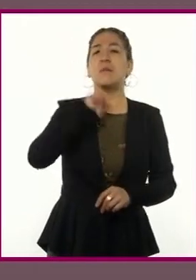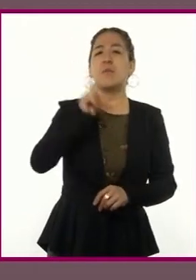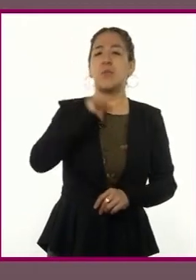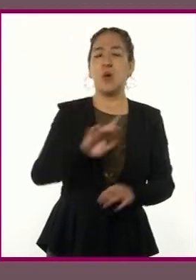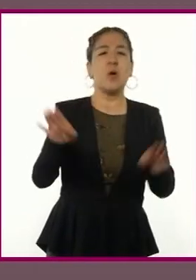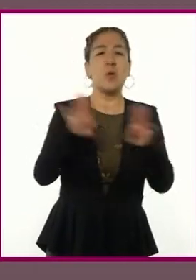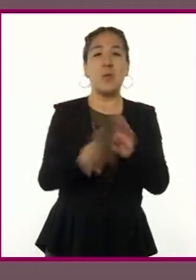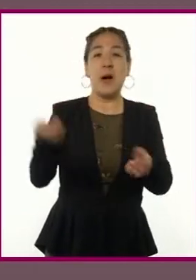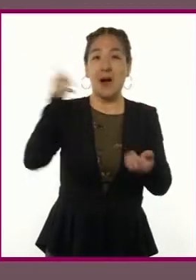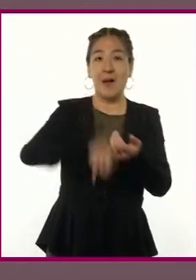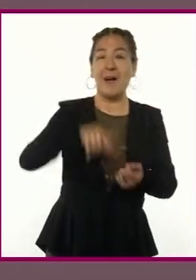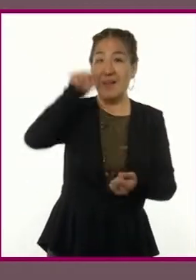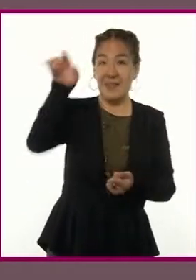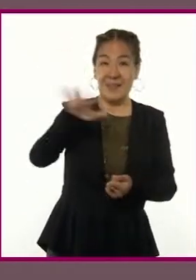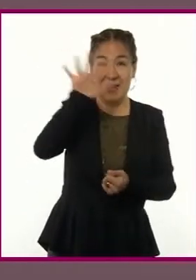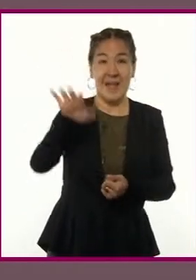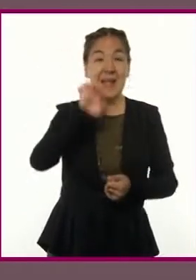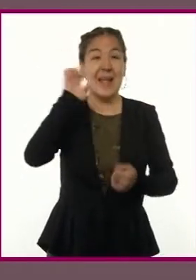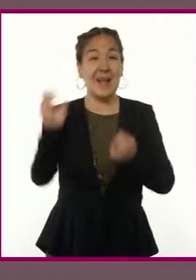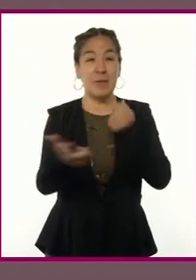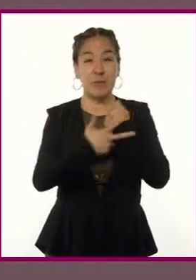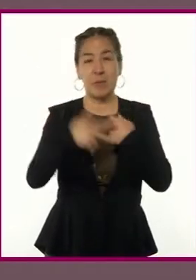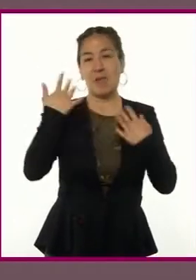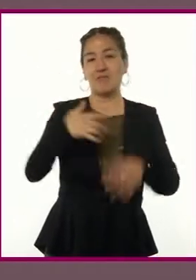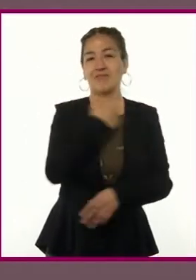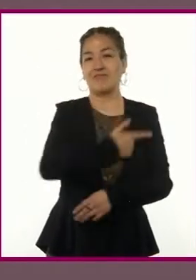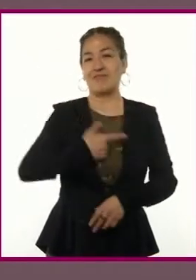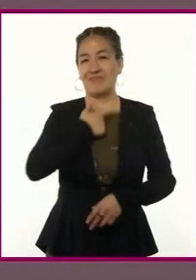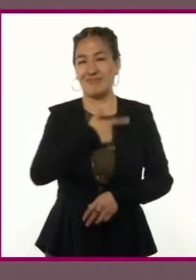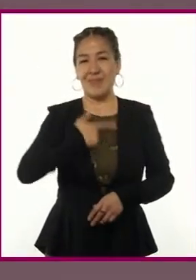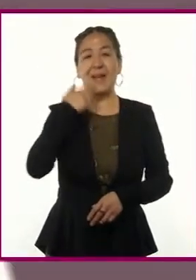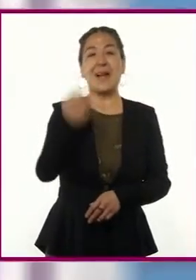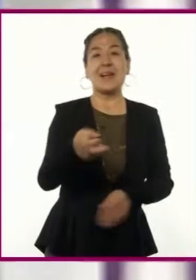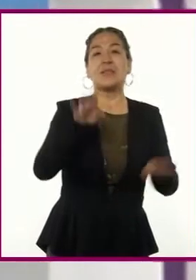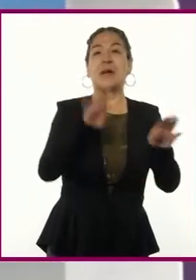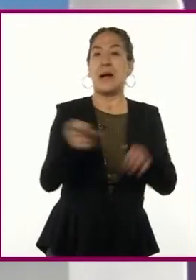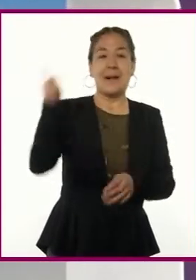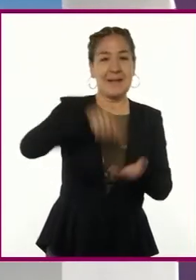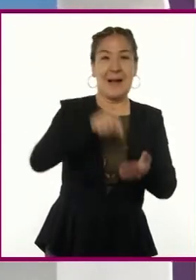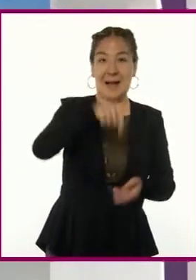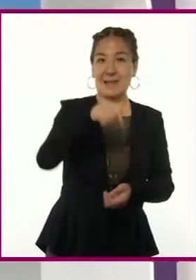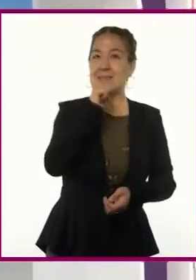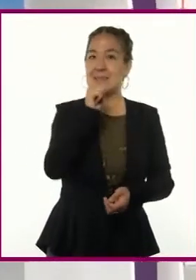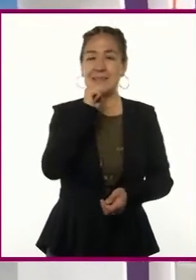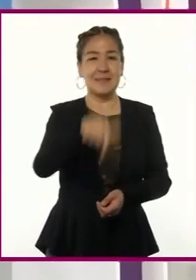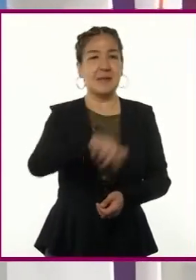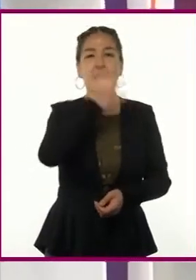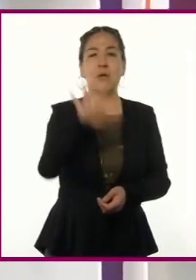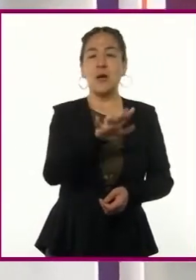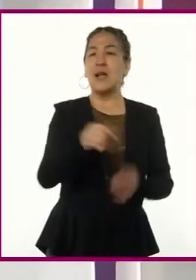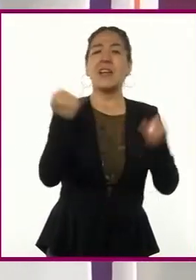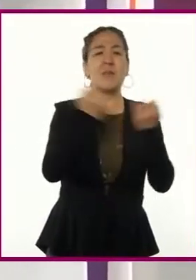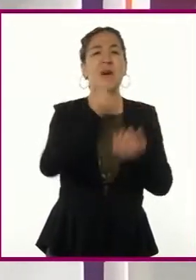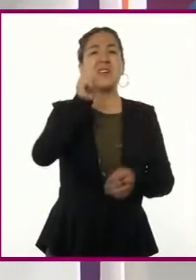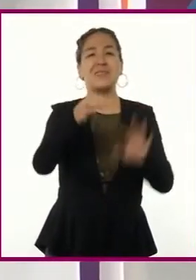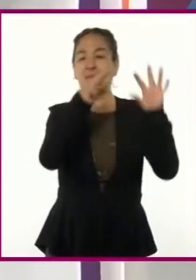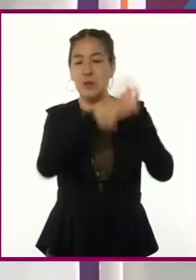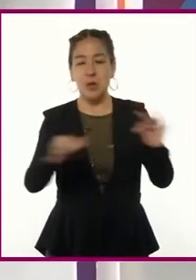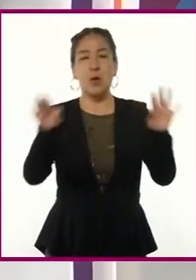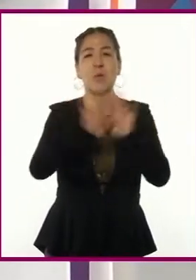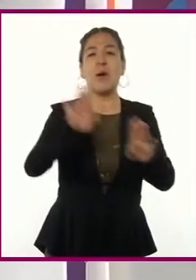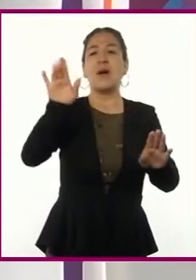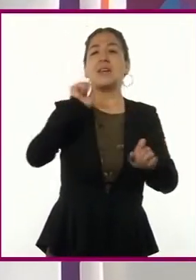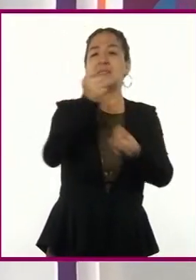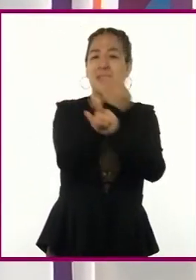a irradiar Europa antes de que se conociera en nuestro continente, y que después esas mismas proclamas de libertad, educación